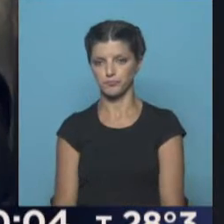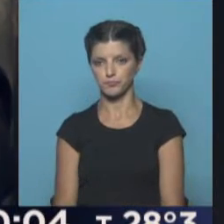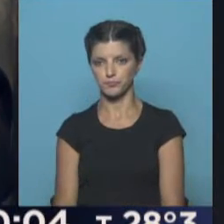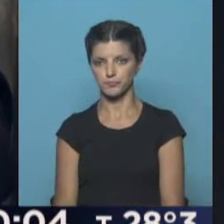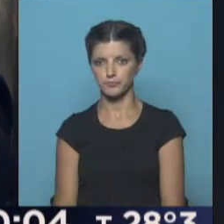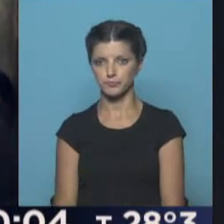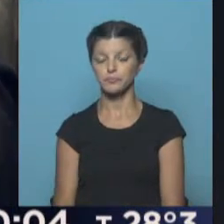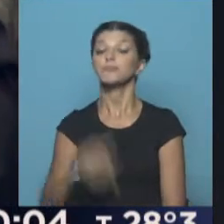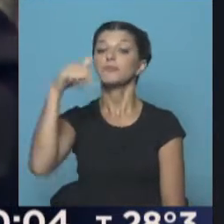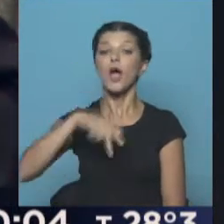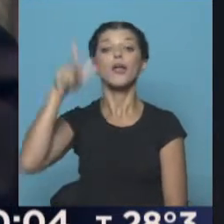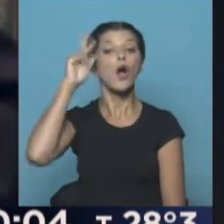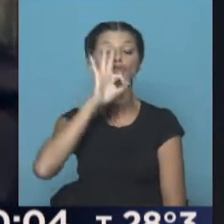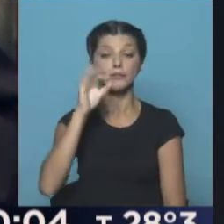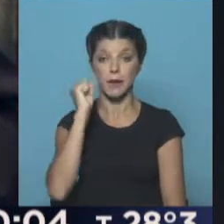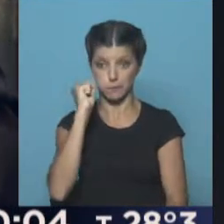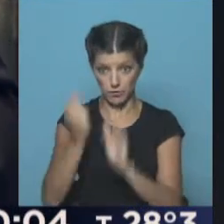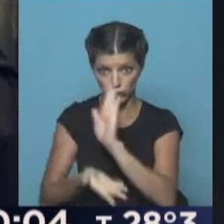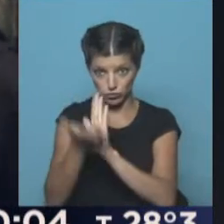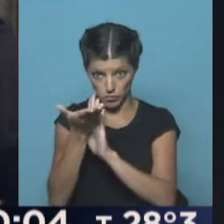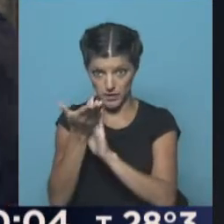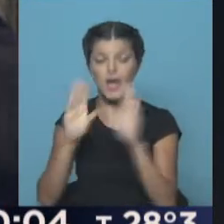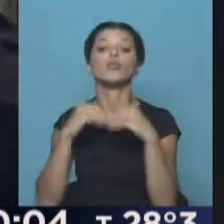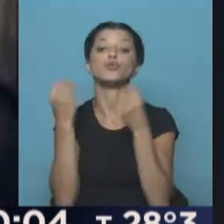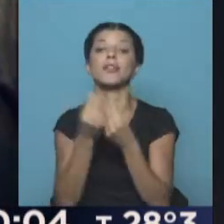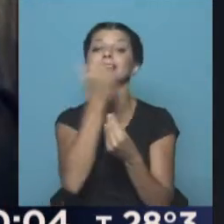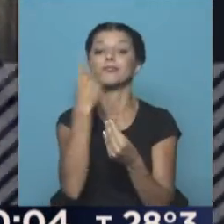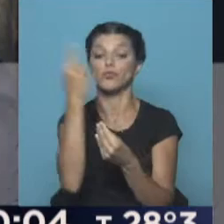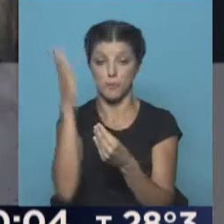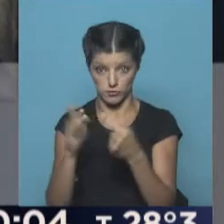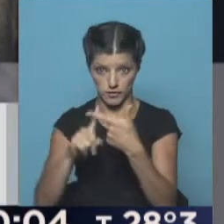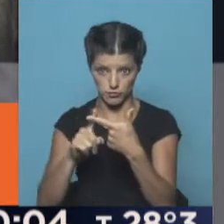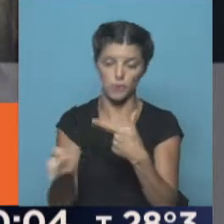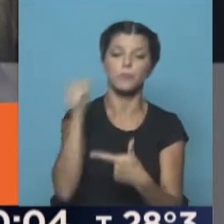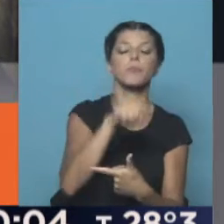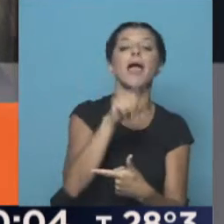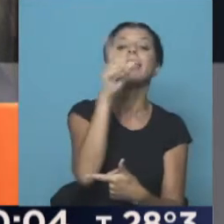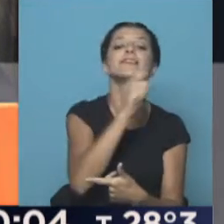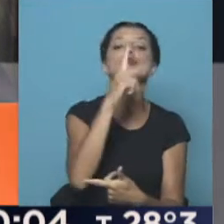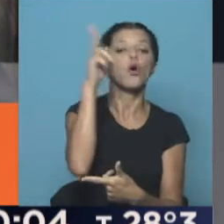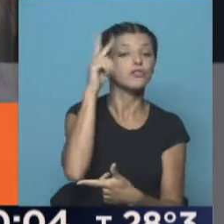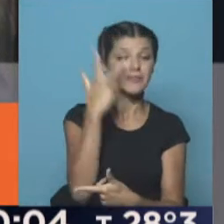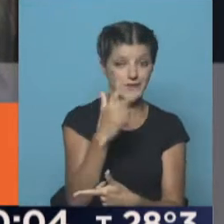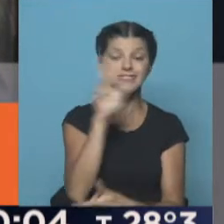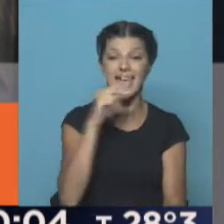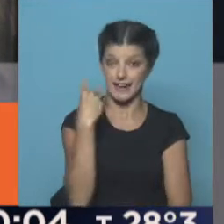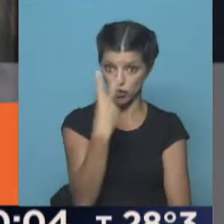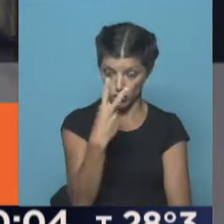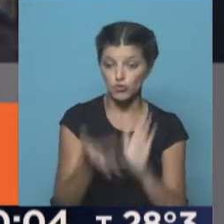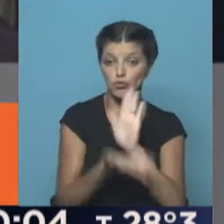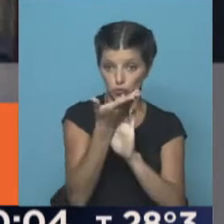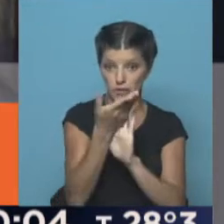pesos que aumenta el r1 es un 61 por ciento los 183 pesos que aumenta el r12 es un